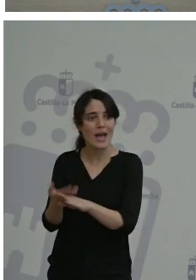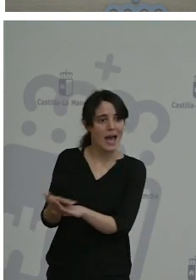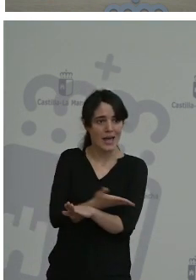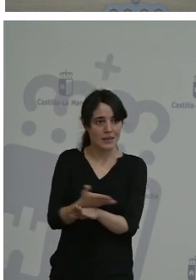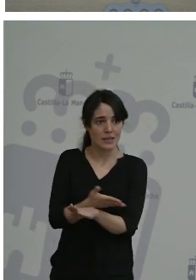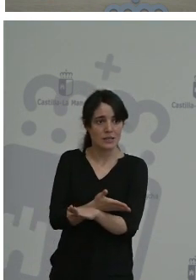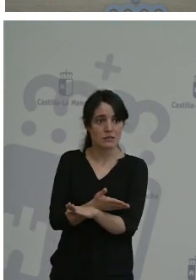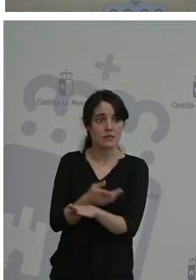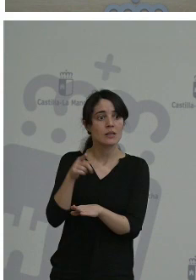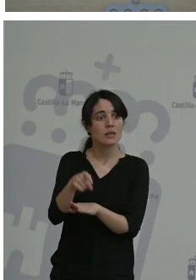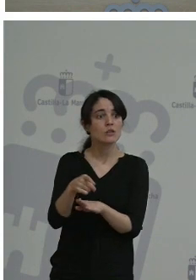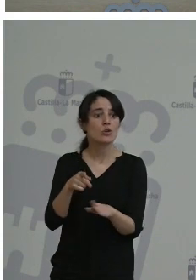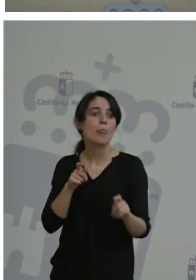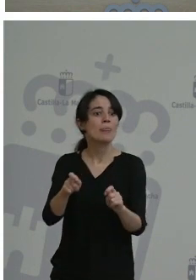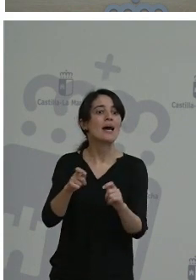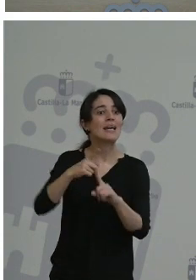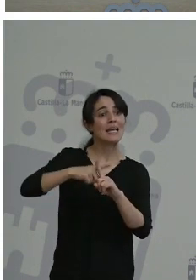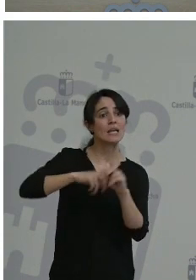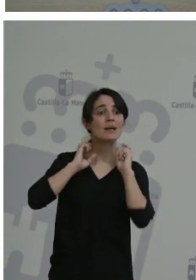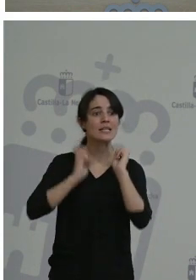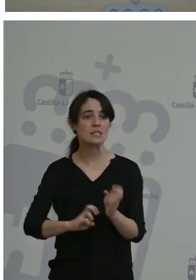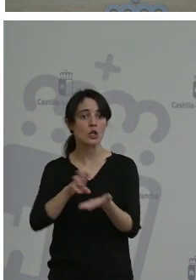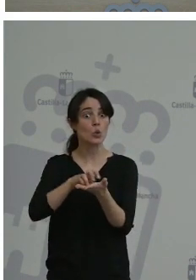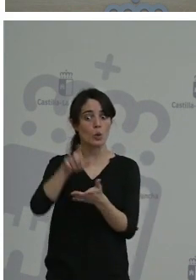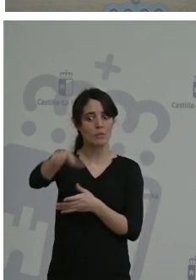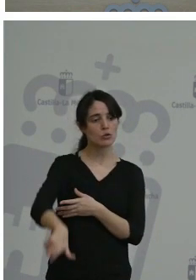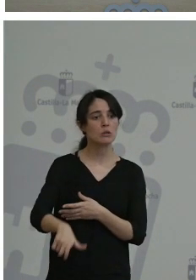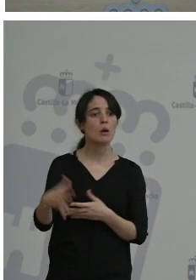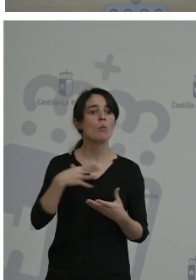hacer que el nivel de estrés, de incertidumbre de la persona se reduzca.